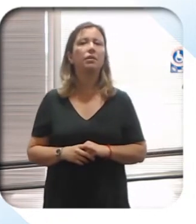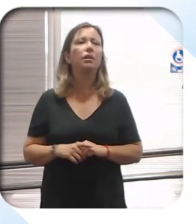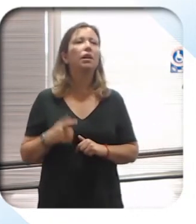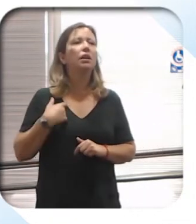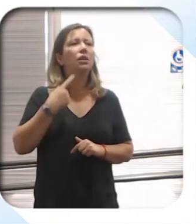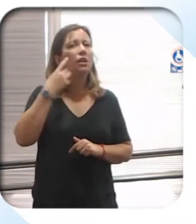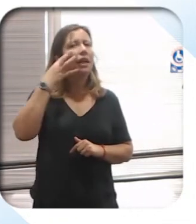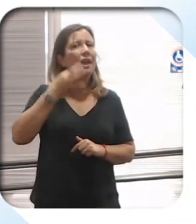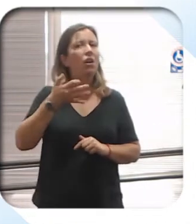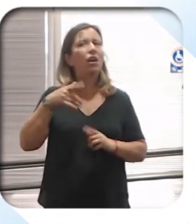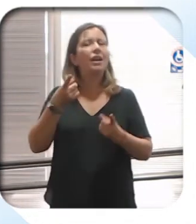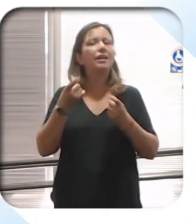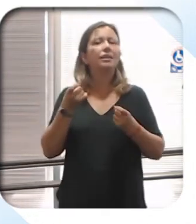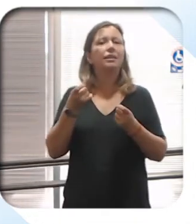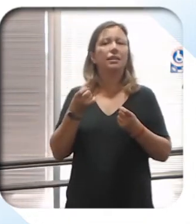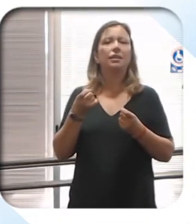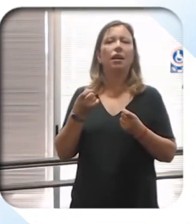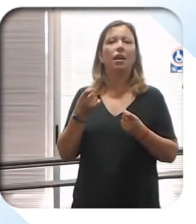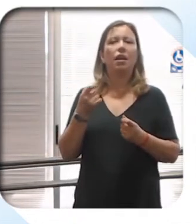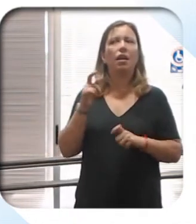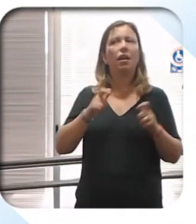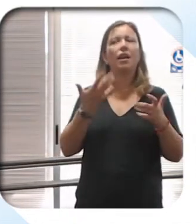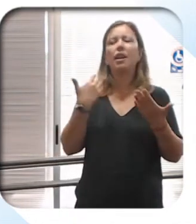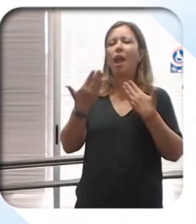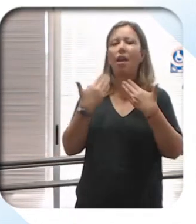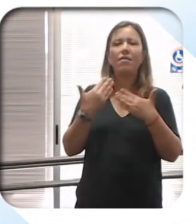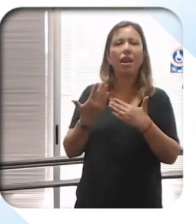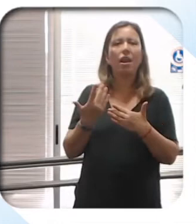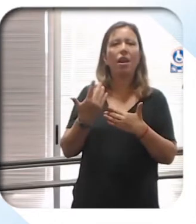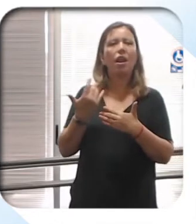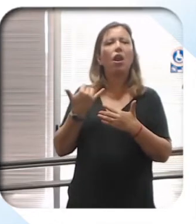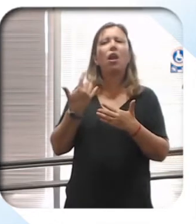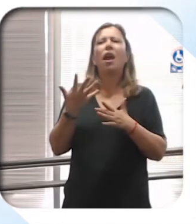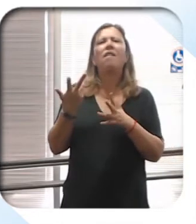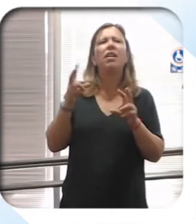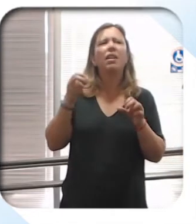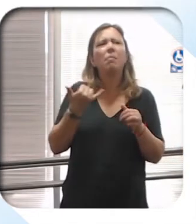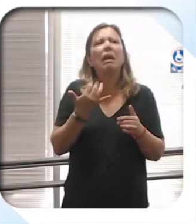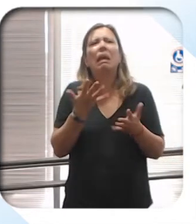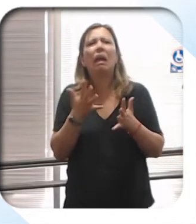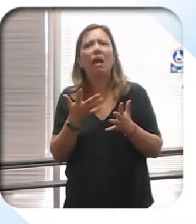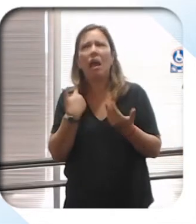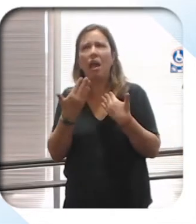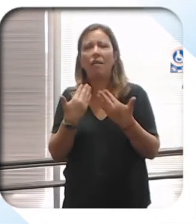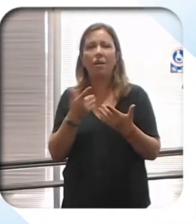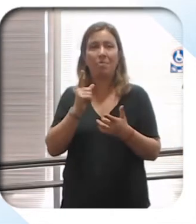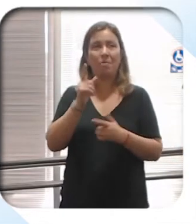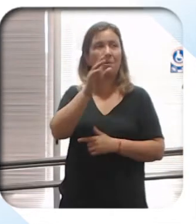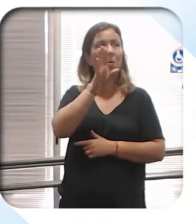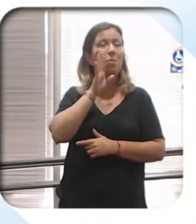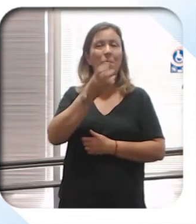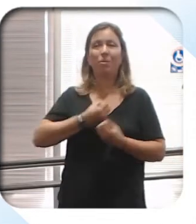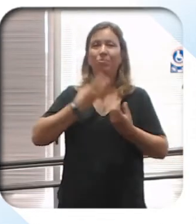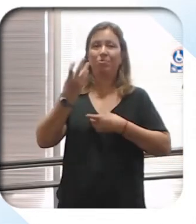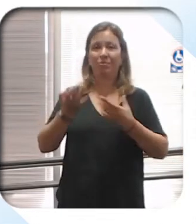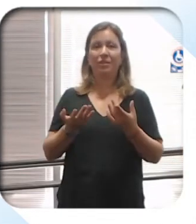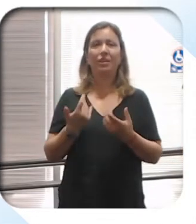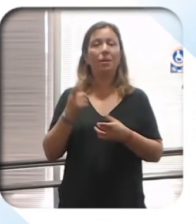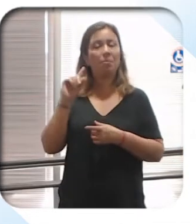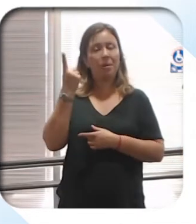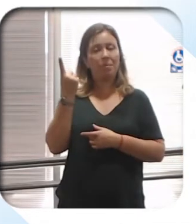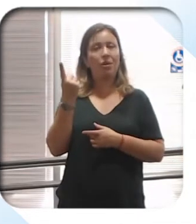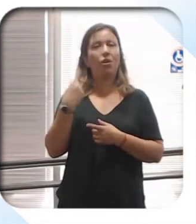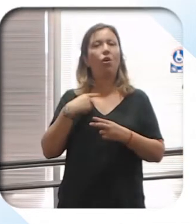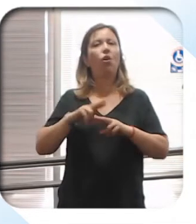una necesidad, esto refleja una necesidad de hablar, de ver de qué se habla. Como expresaba esa mamá. Así que